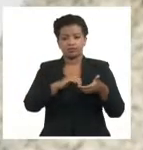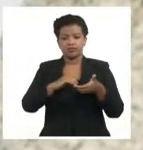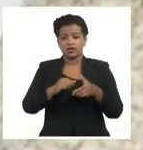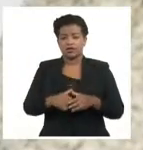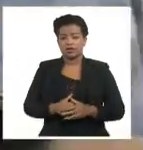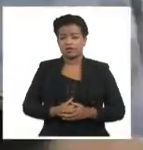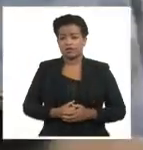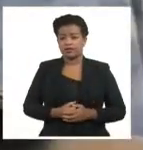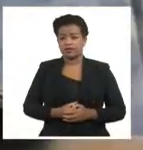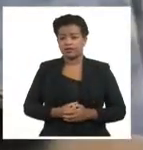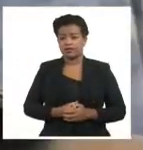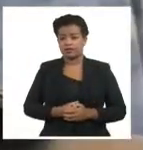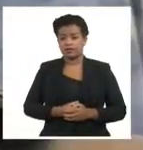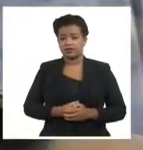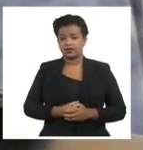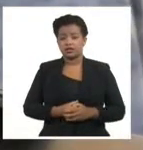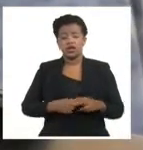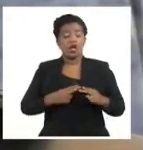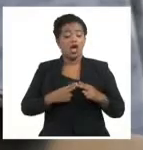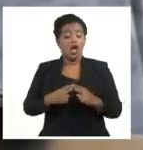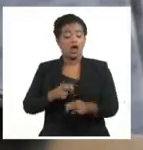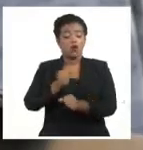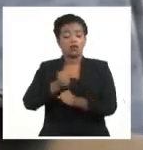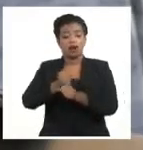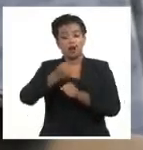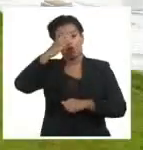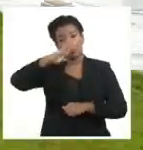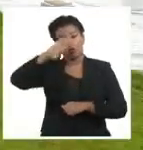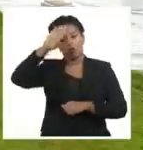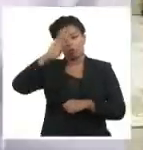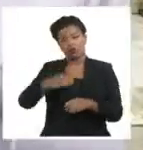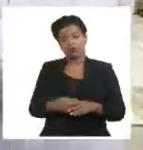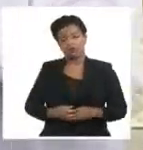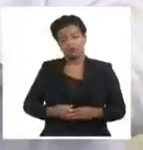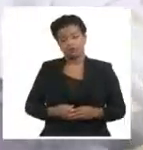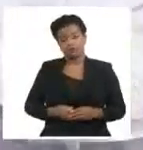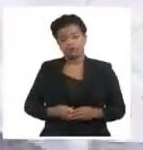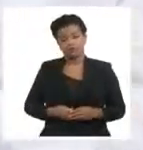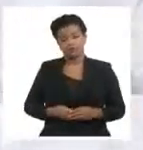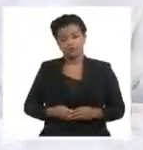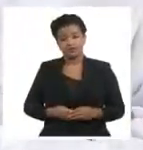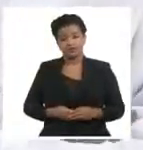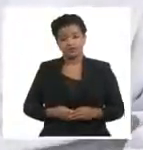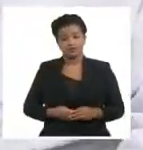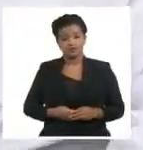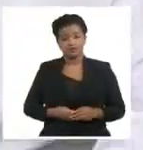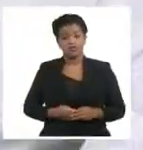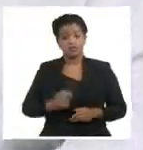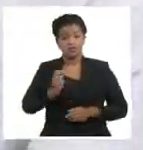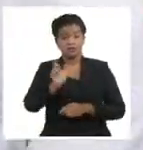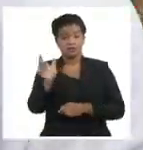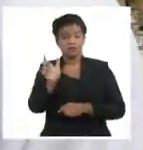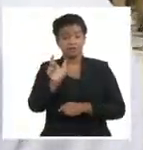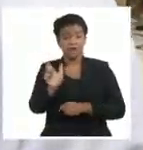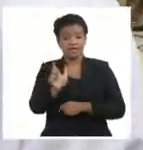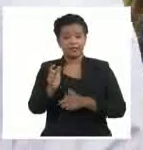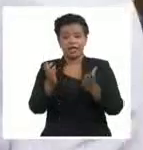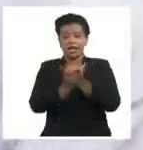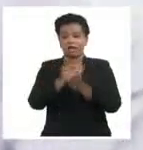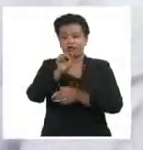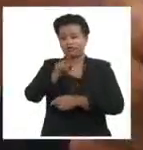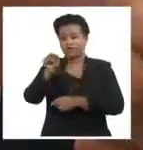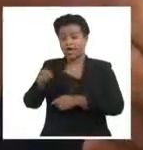Espósito Canto, héroe del trabajo de la República de Cuba. Como cortesía al efeméride, más de una decena de estudiantes